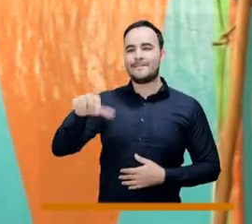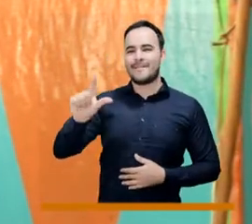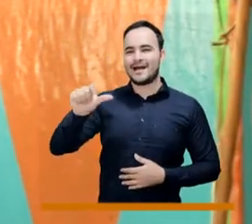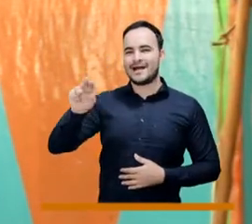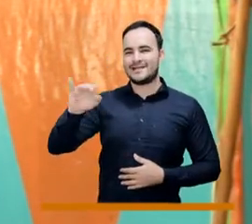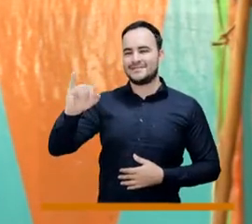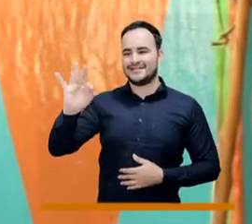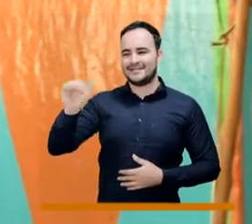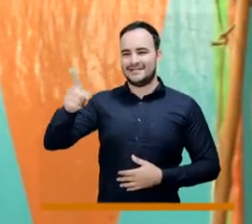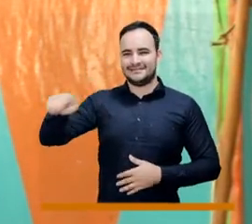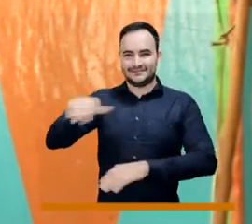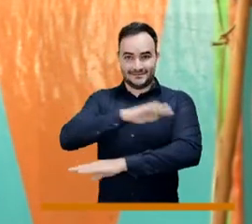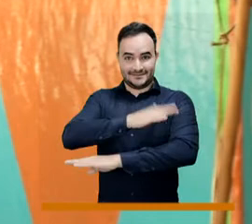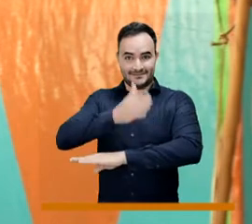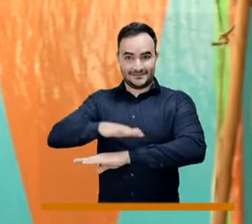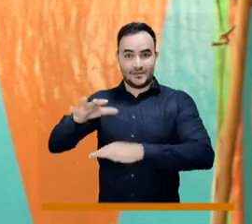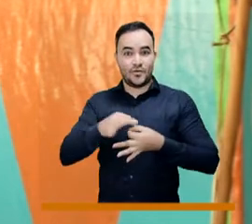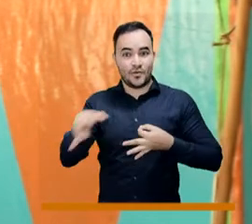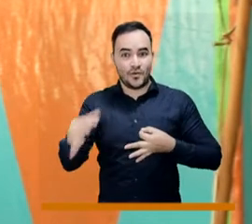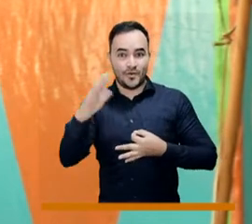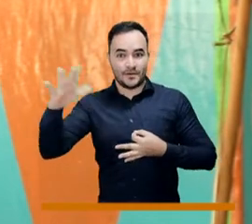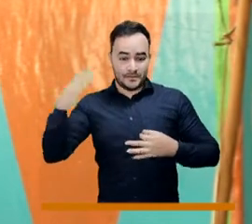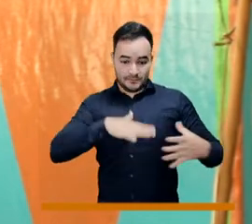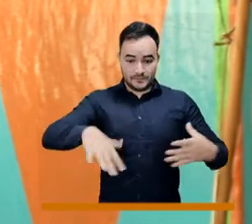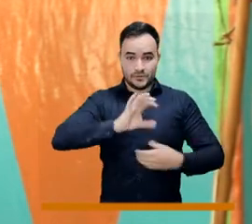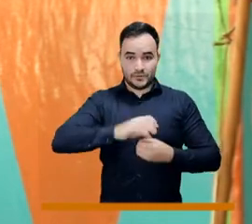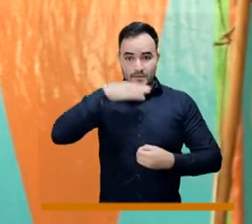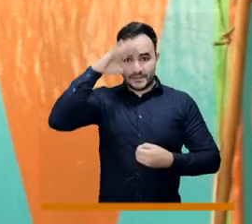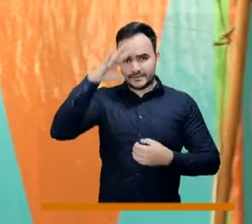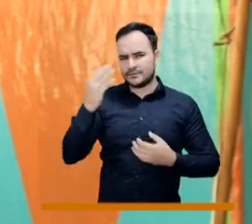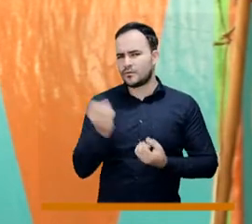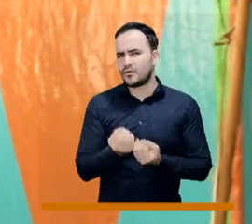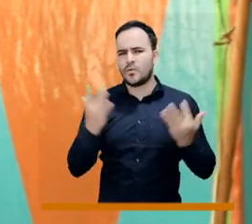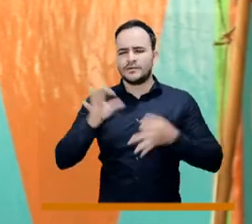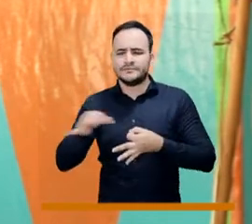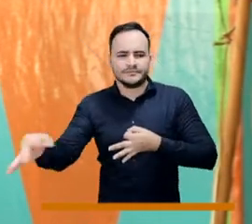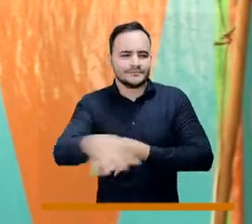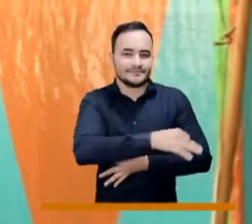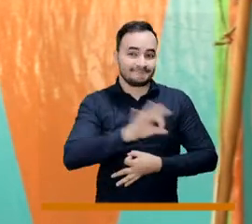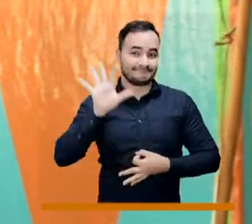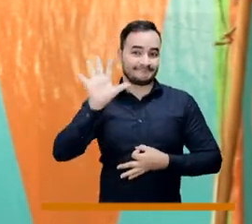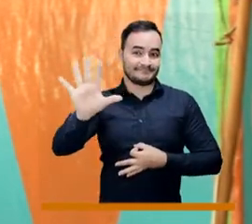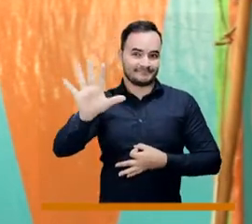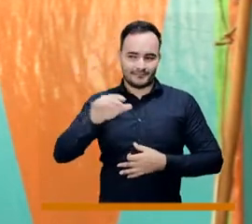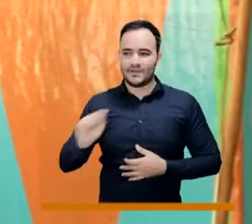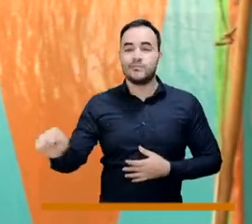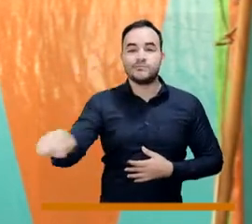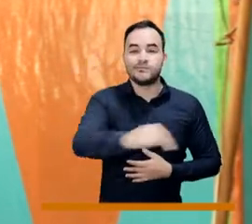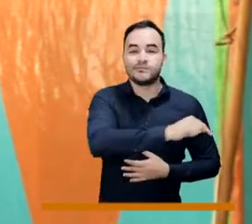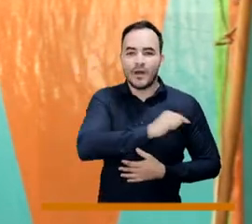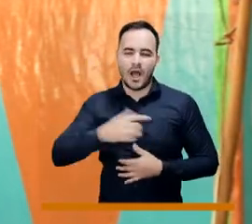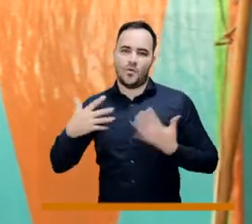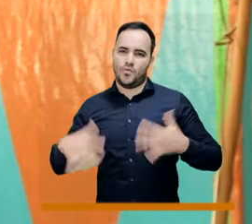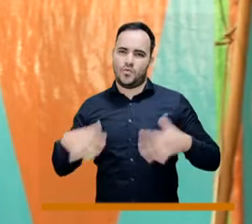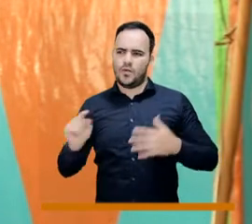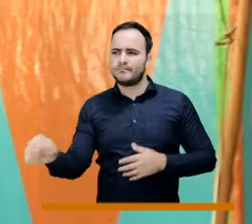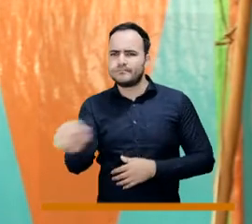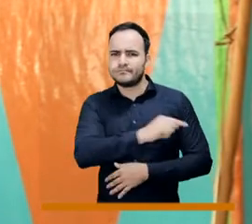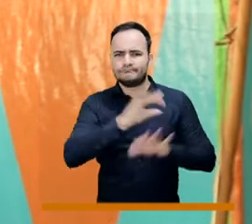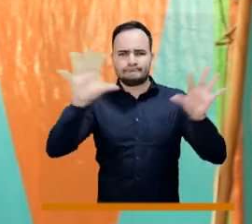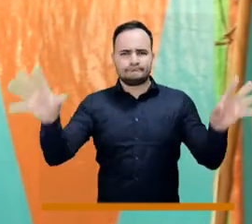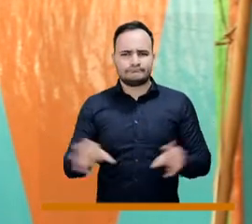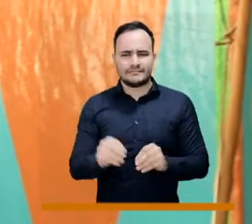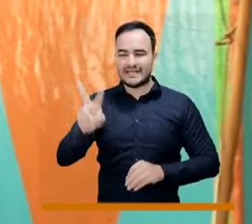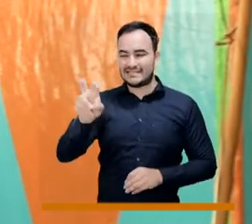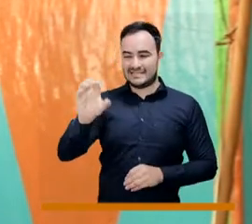Palmitas, uno de los 5 corregimientos que tiene Medellín en su área rural, que representa el 70% de su territorio